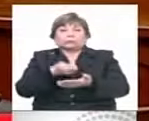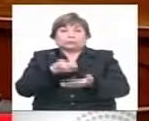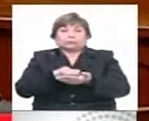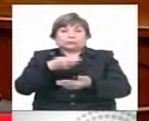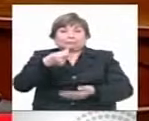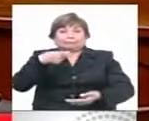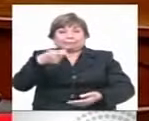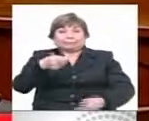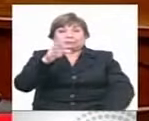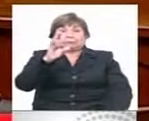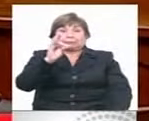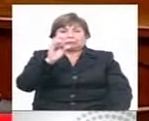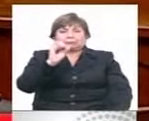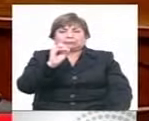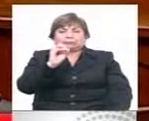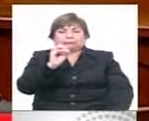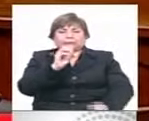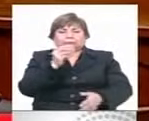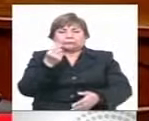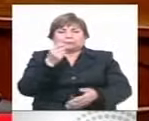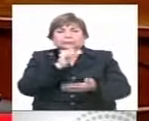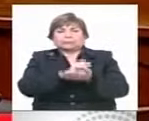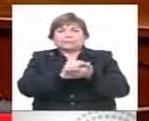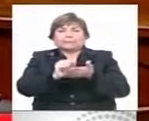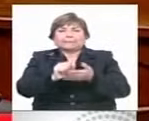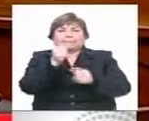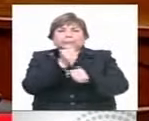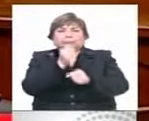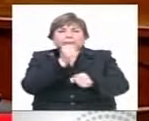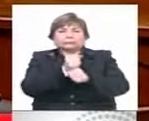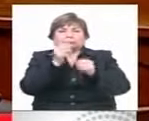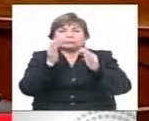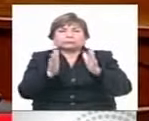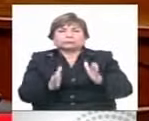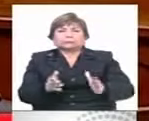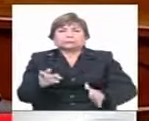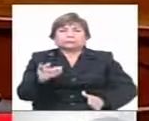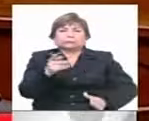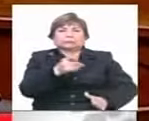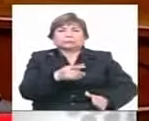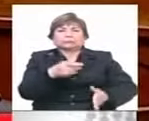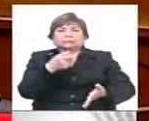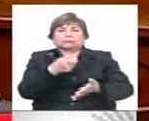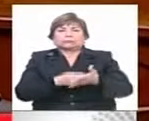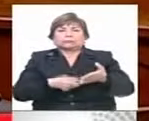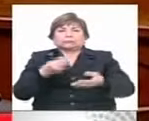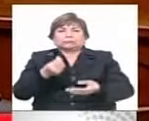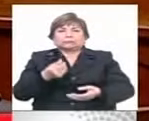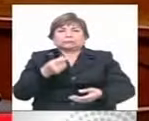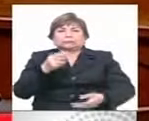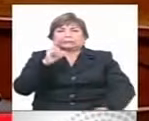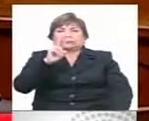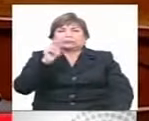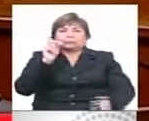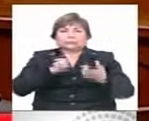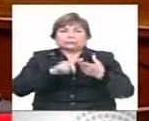directo de 70 soles al mes por empleado formal para los trabajos con sueldos de hasta 2.000 soles, los